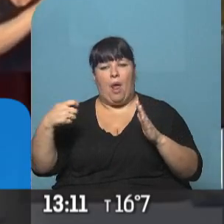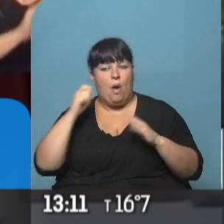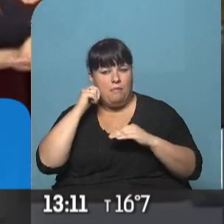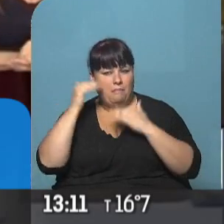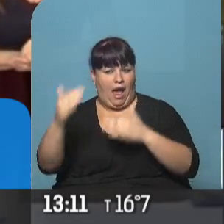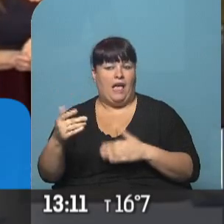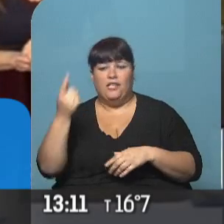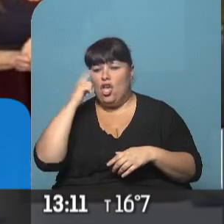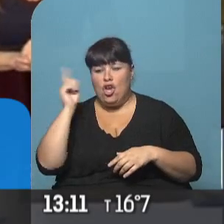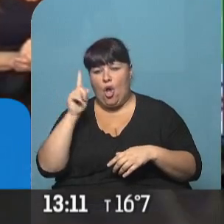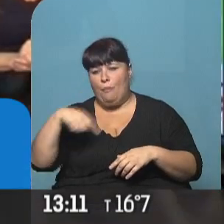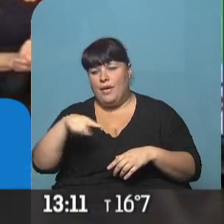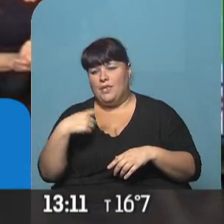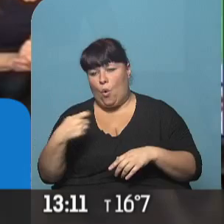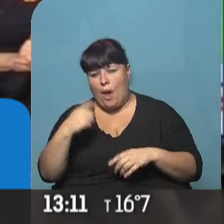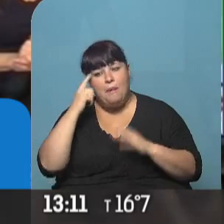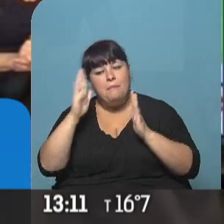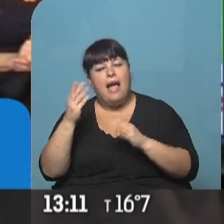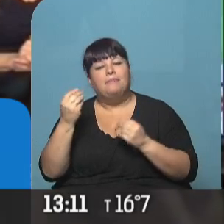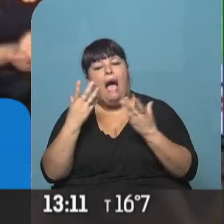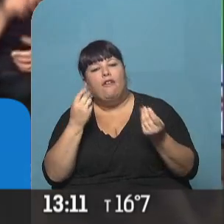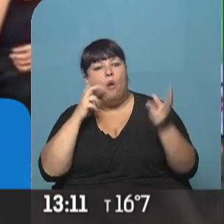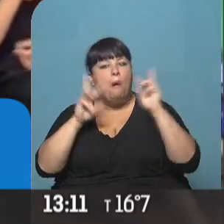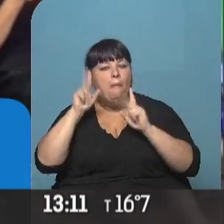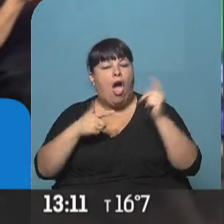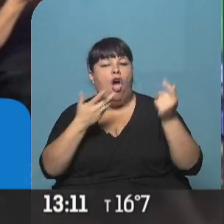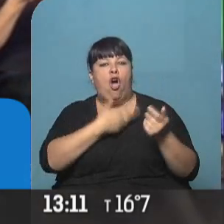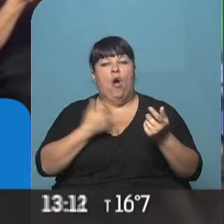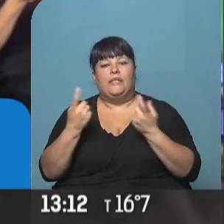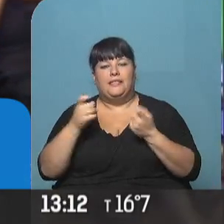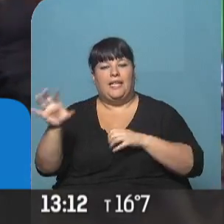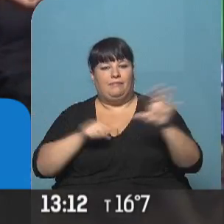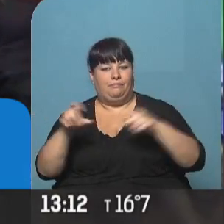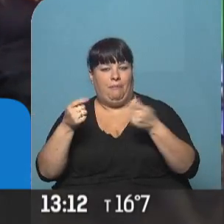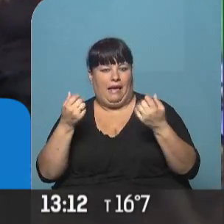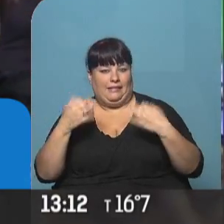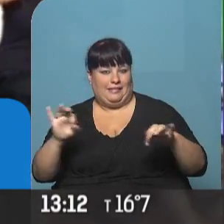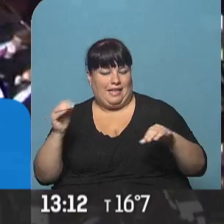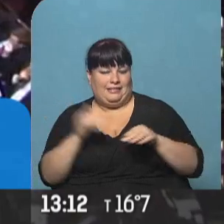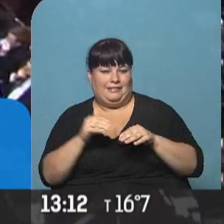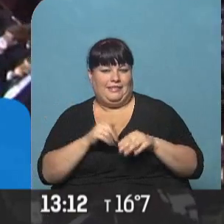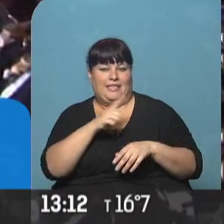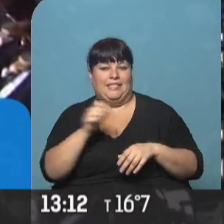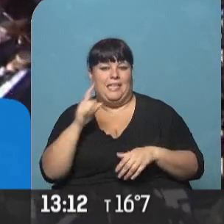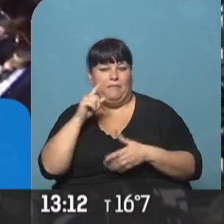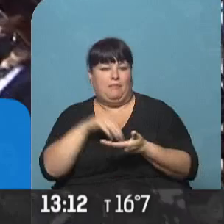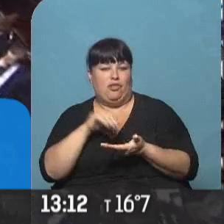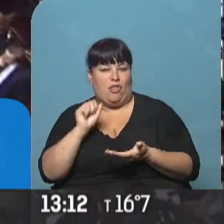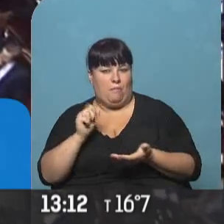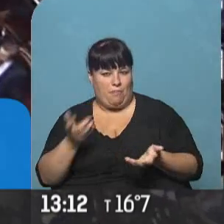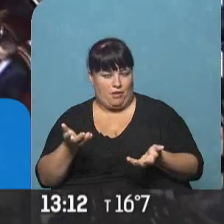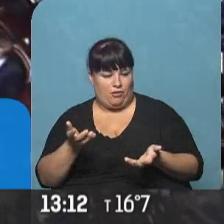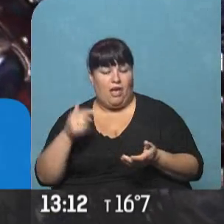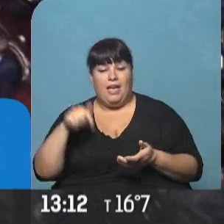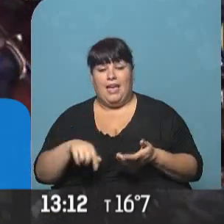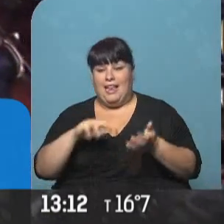jubilatoria, que no está pensada para los jubilados, está pensada para ver cómo el gobierno se hace de 100.000 millones de pesos. Acá